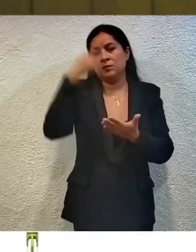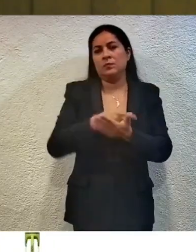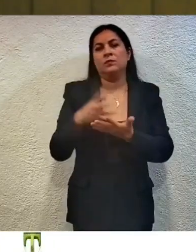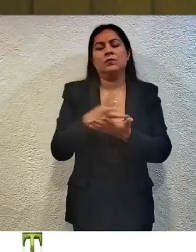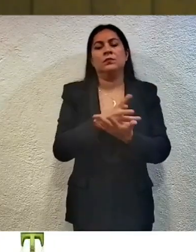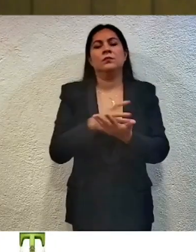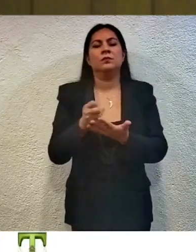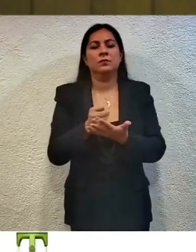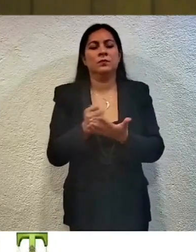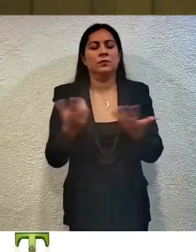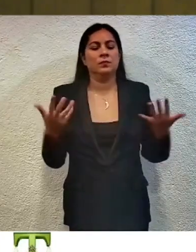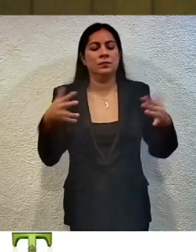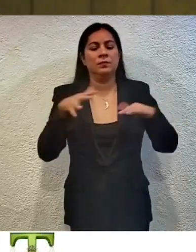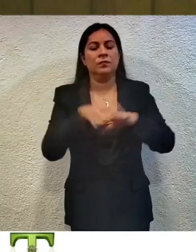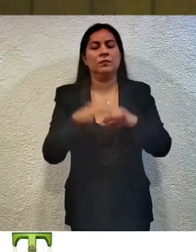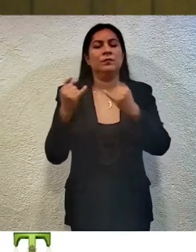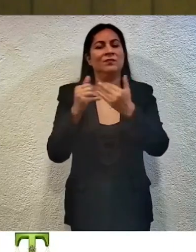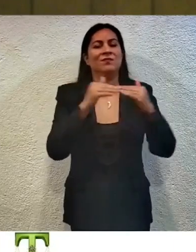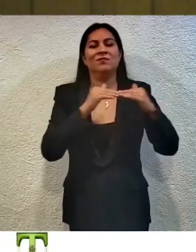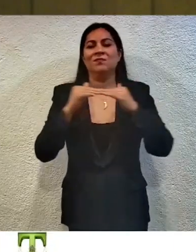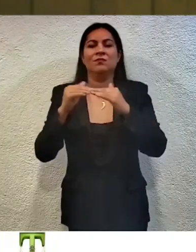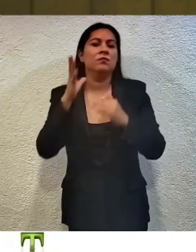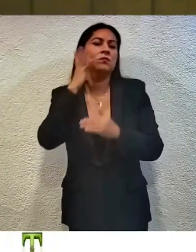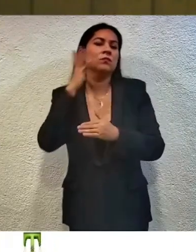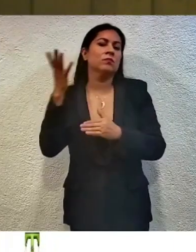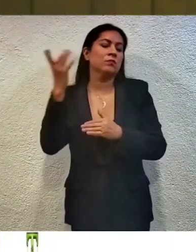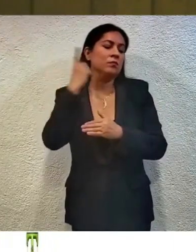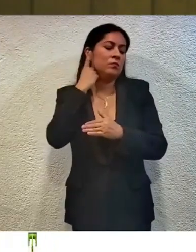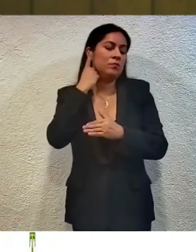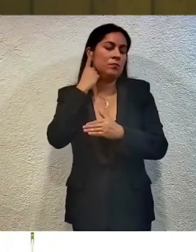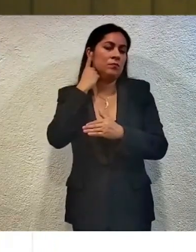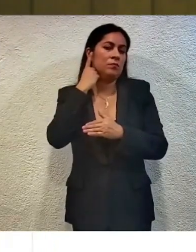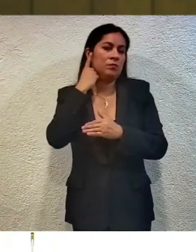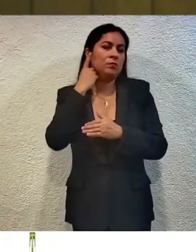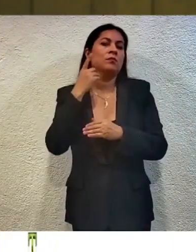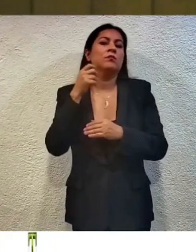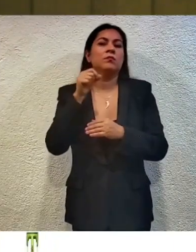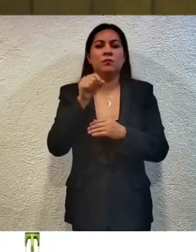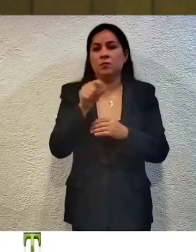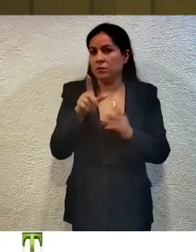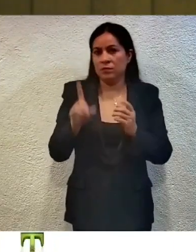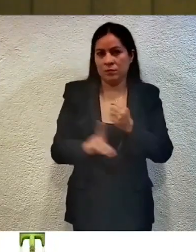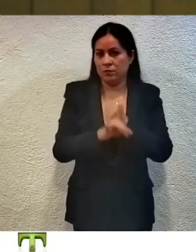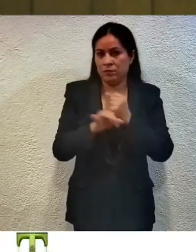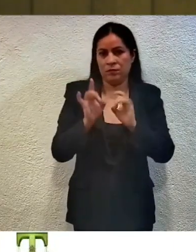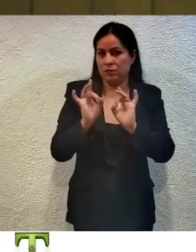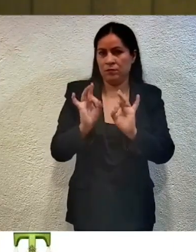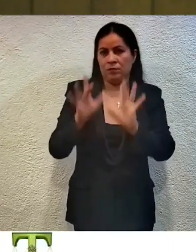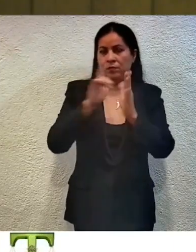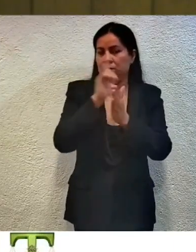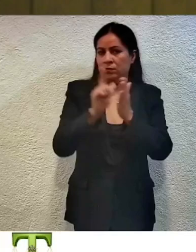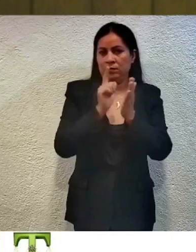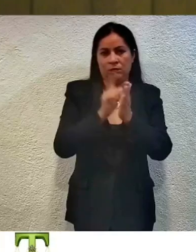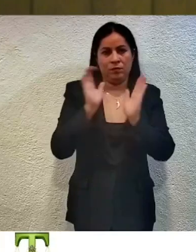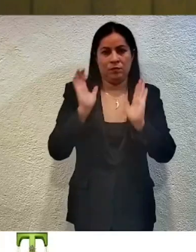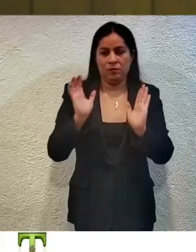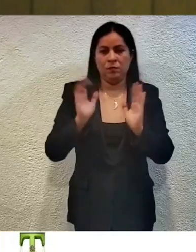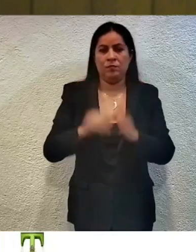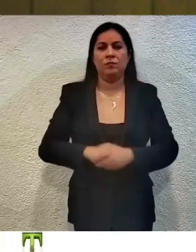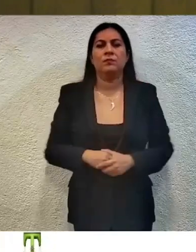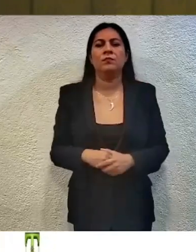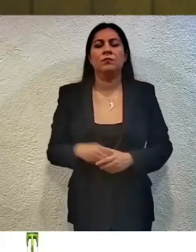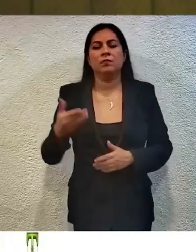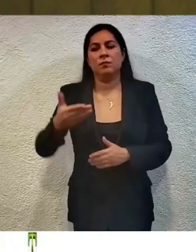garantizar la integración paritaria del Congreso del Estado, salvo la situación prevista en esta ley.